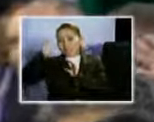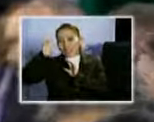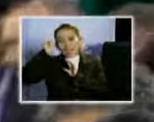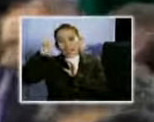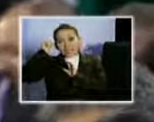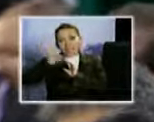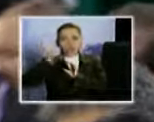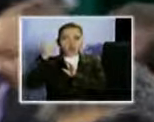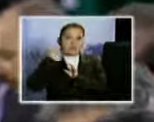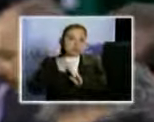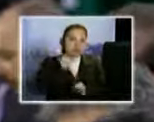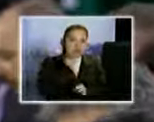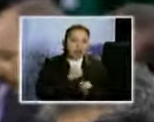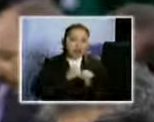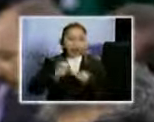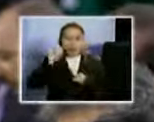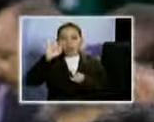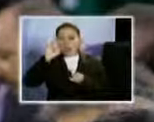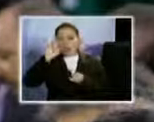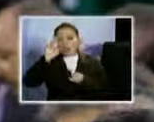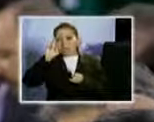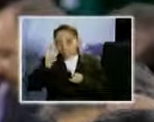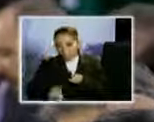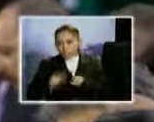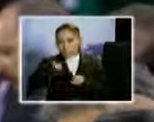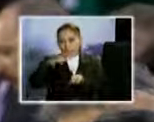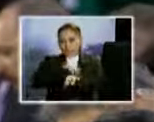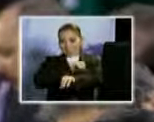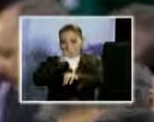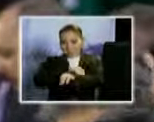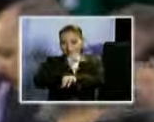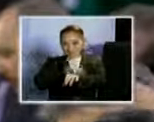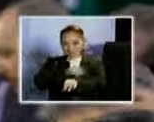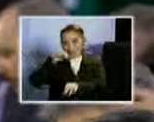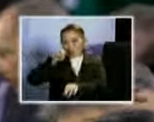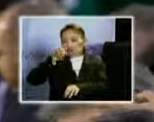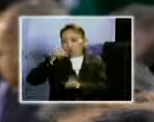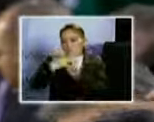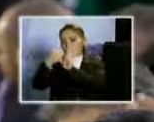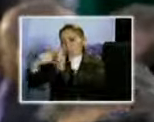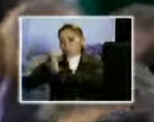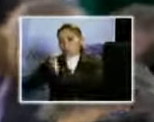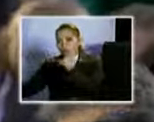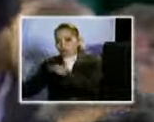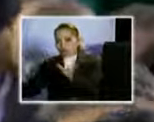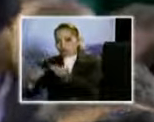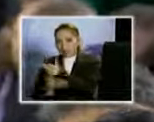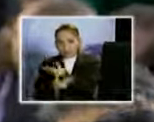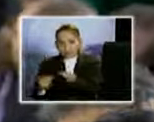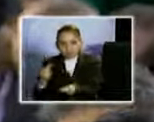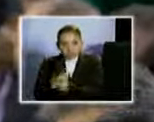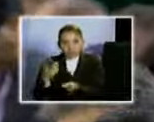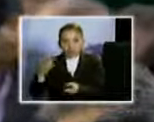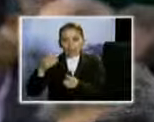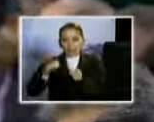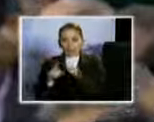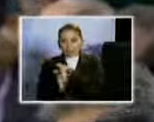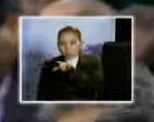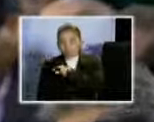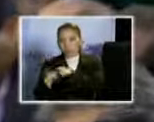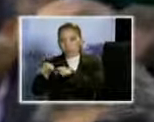como Israel o como Irán, en el tema de la energía nuclear y de la proliferación de armas. ¿Qué es lo que ha fallado? ¿Por qué